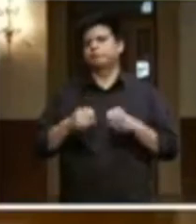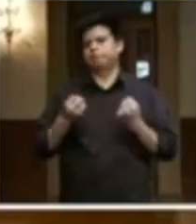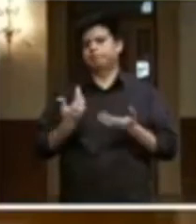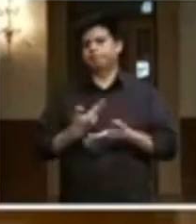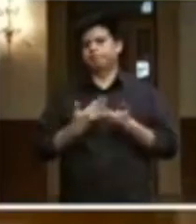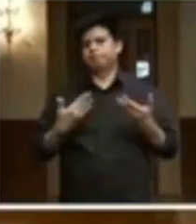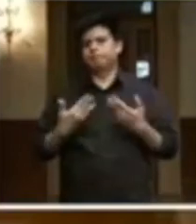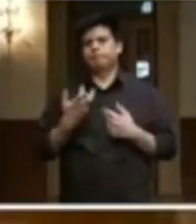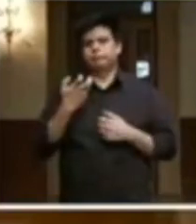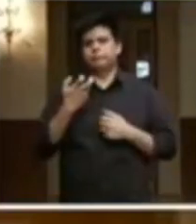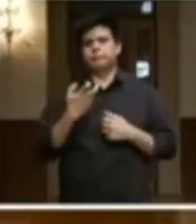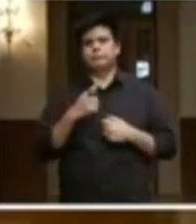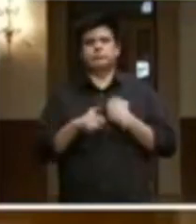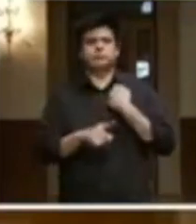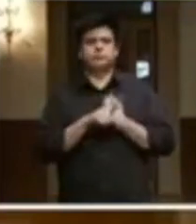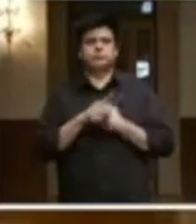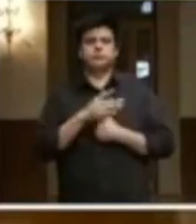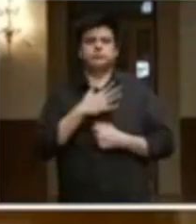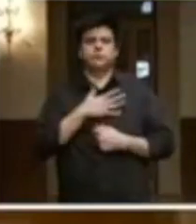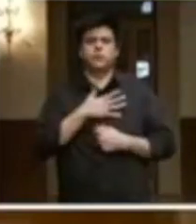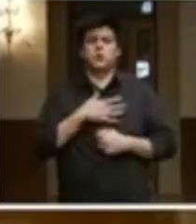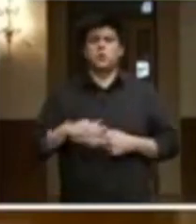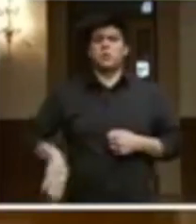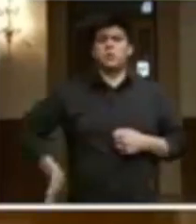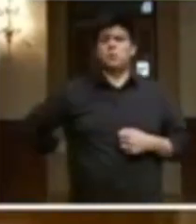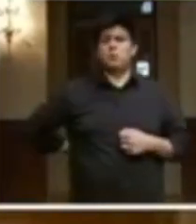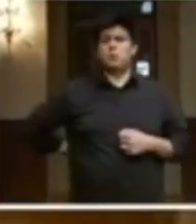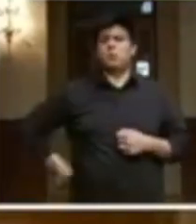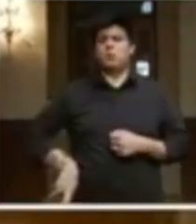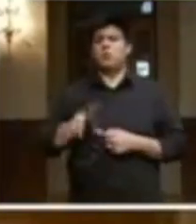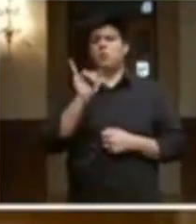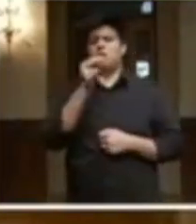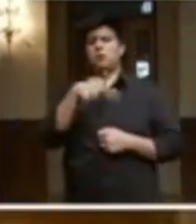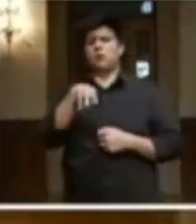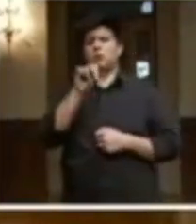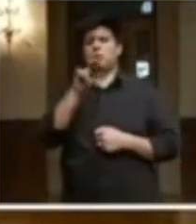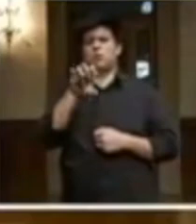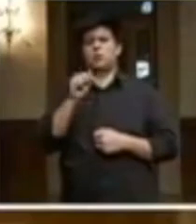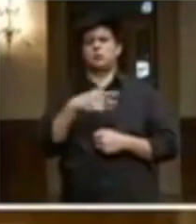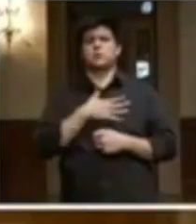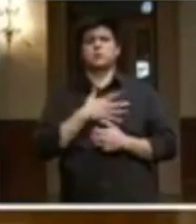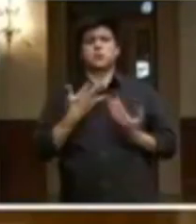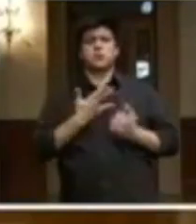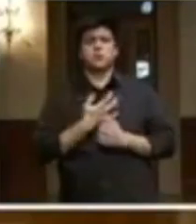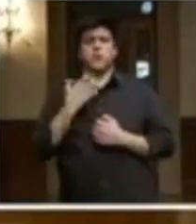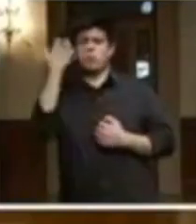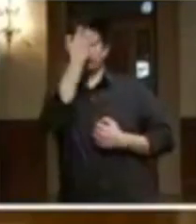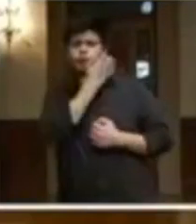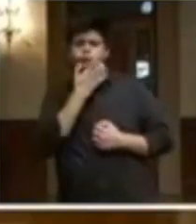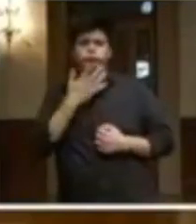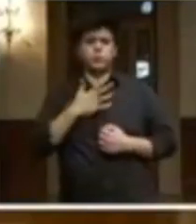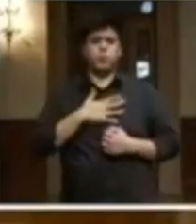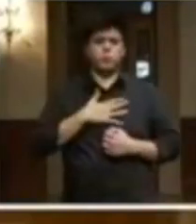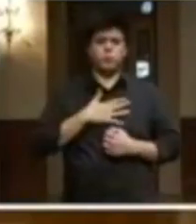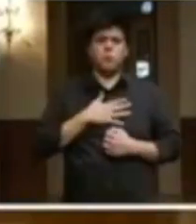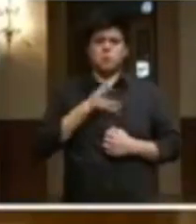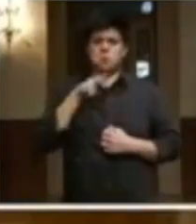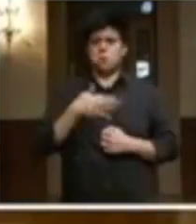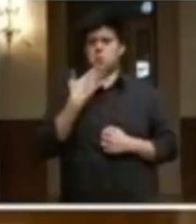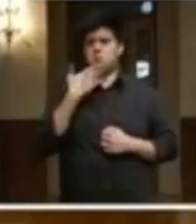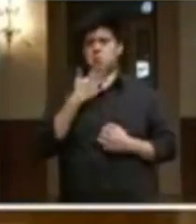que nada ese tipo de secuela. Mis riñones, he llevado los controles, me hice el laboratorio antier y están bien, gracias a